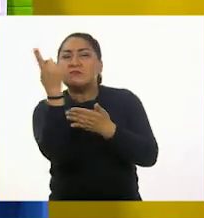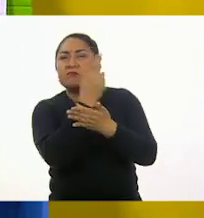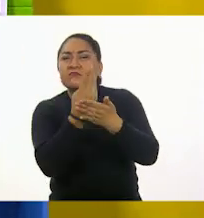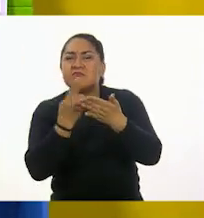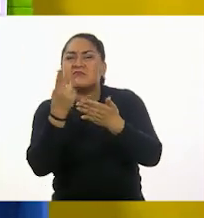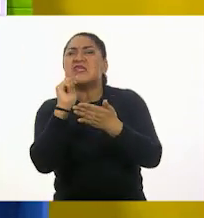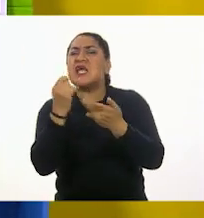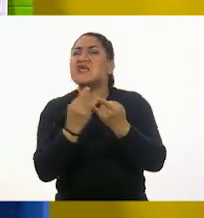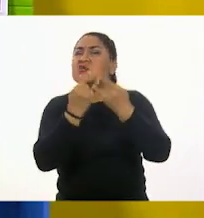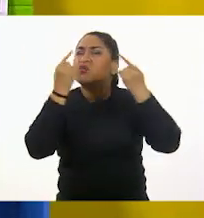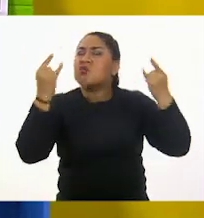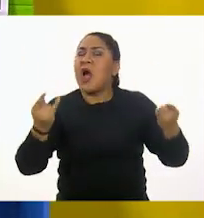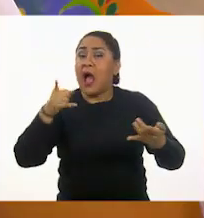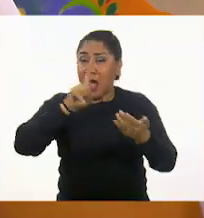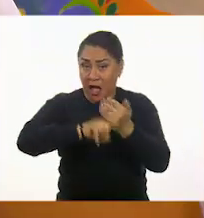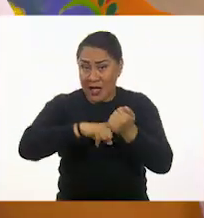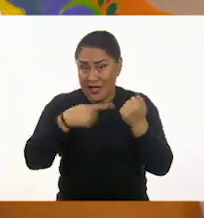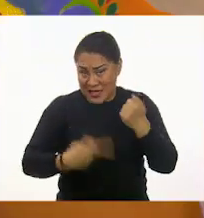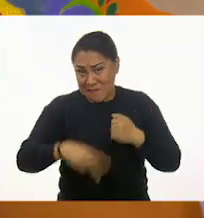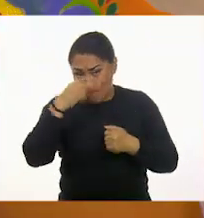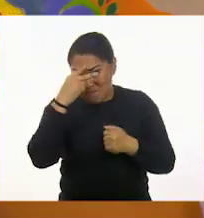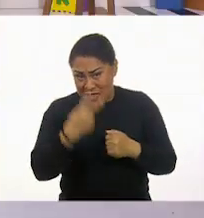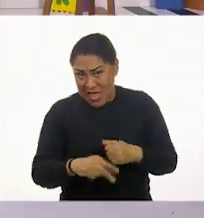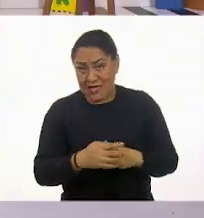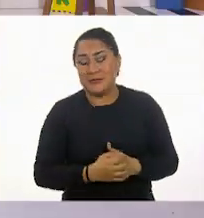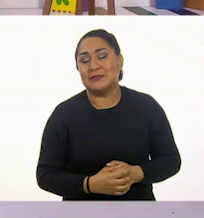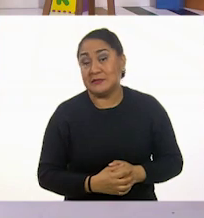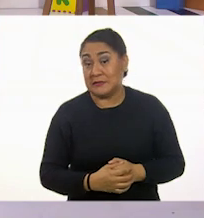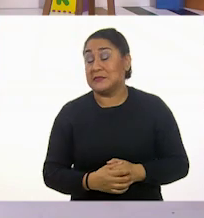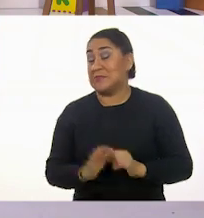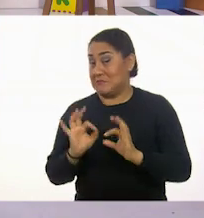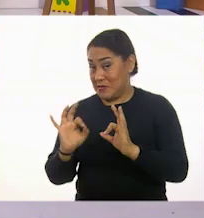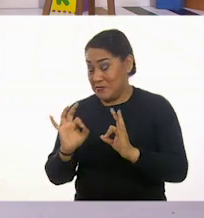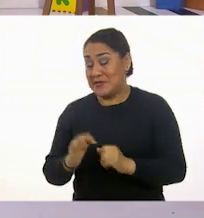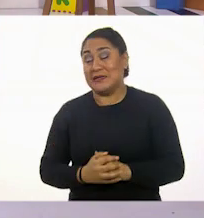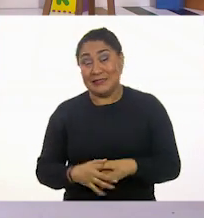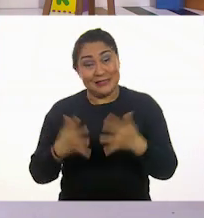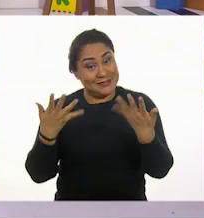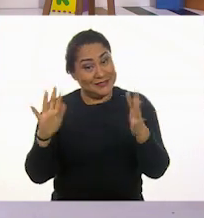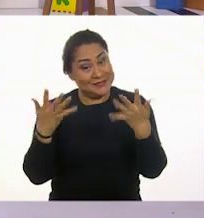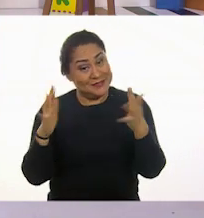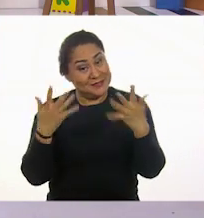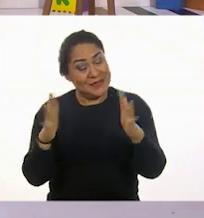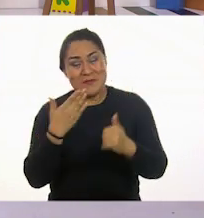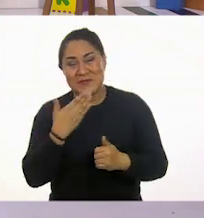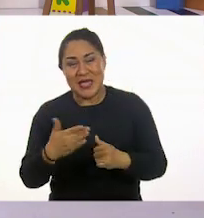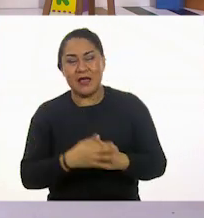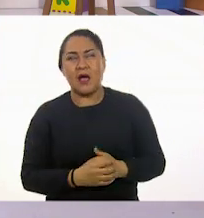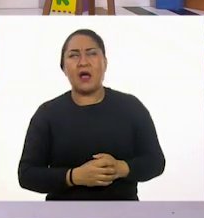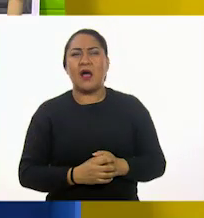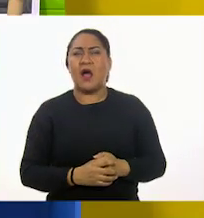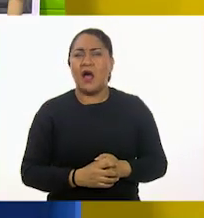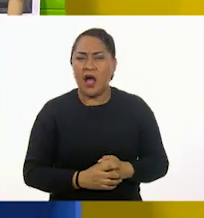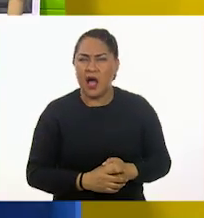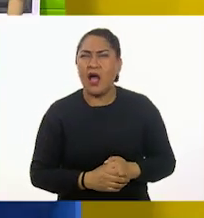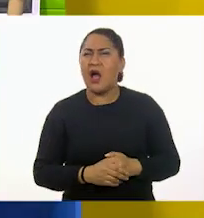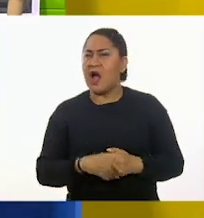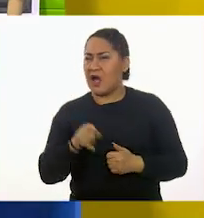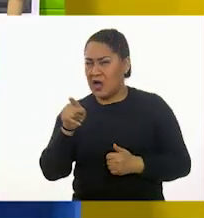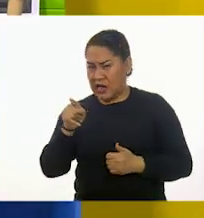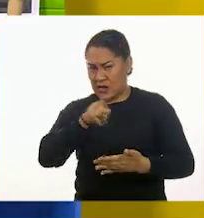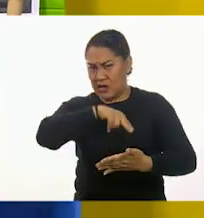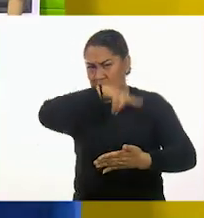la historia de México. Perfecto. Muy bien. Muy bien. Entonces, ¿es un